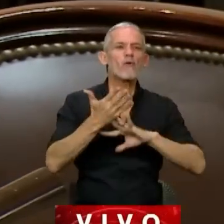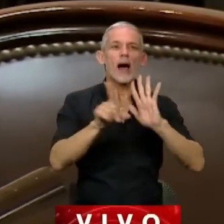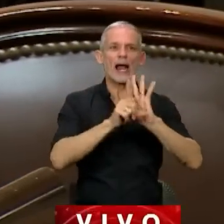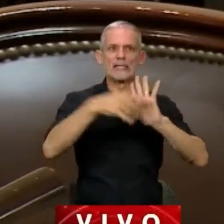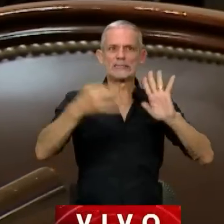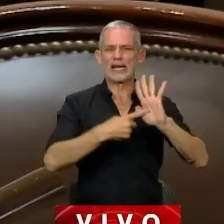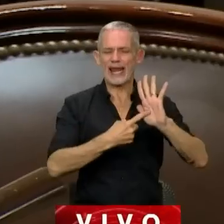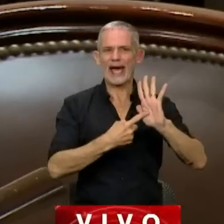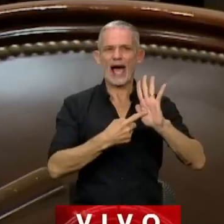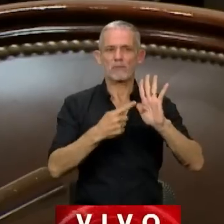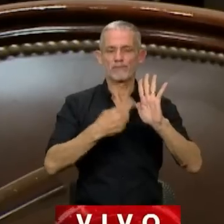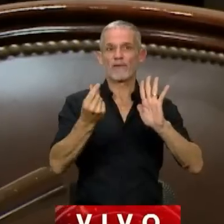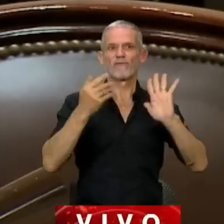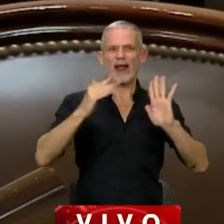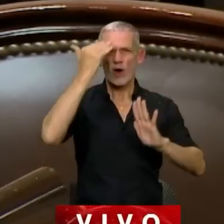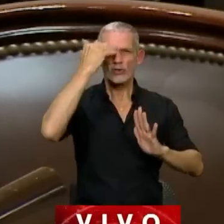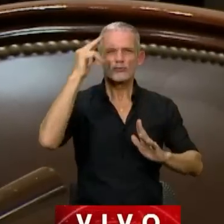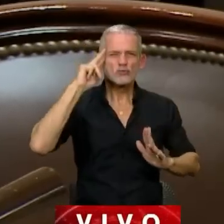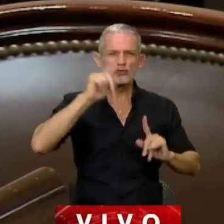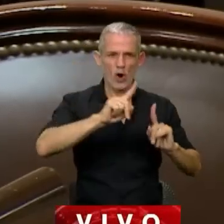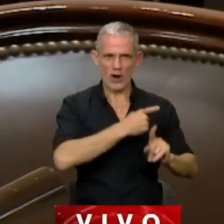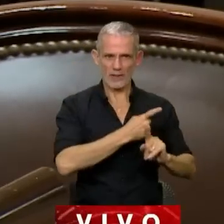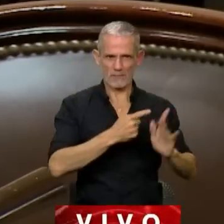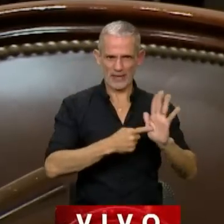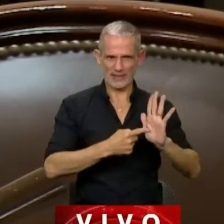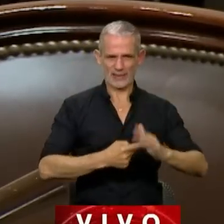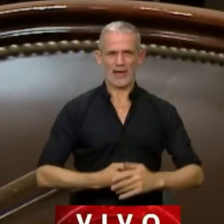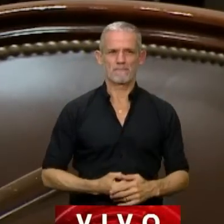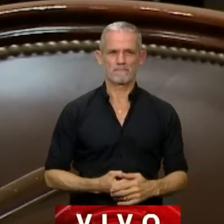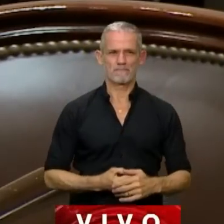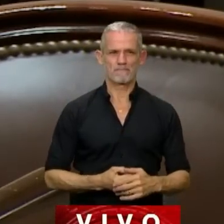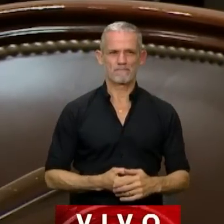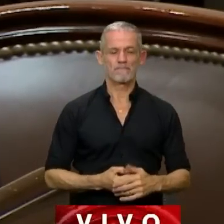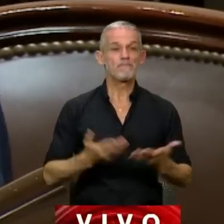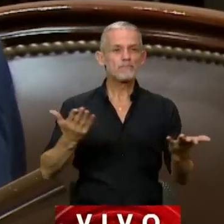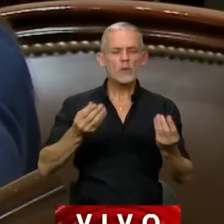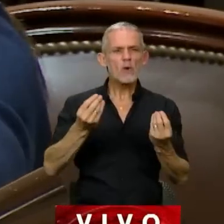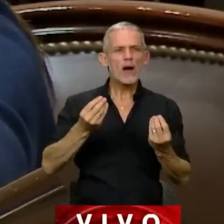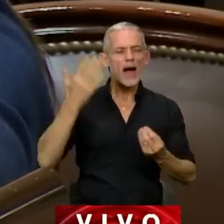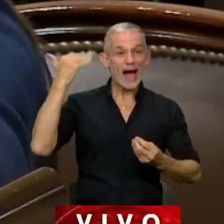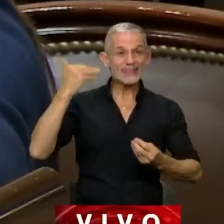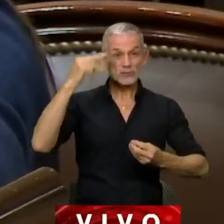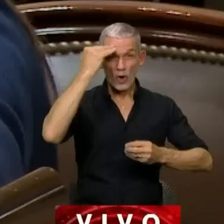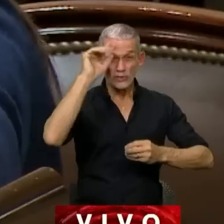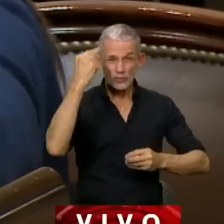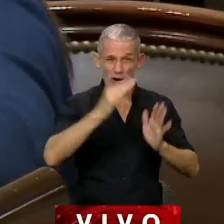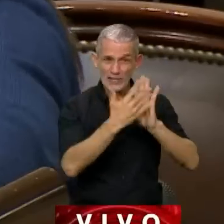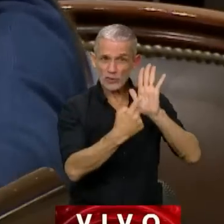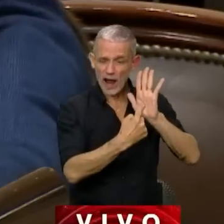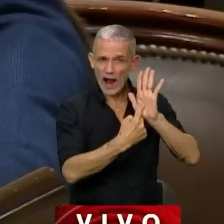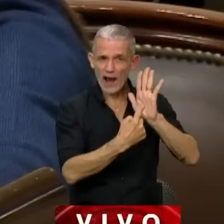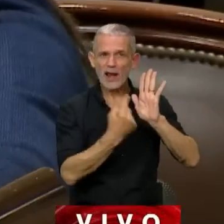legalidad y legitimidad constitucional, presidente. Porque cuando la